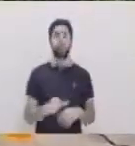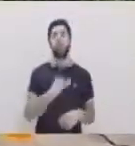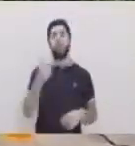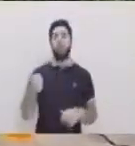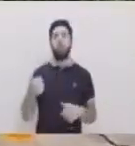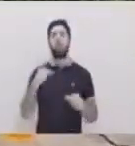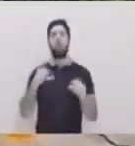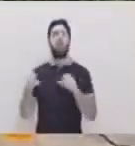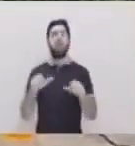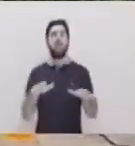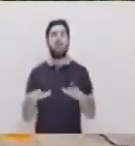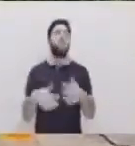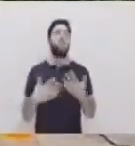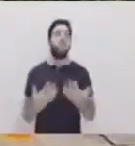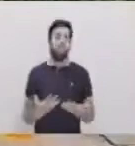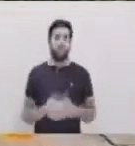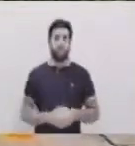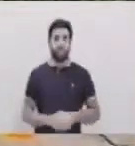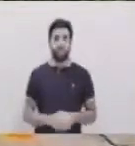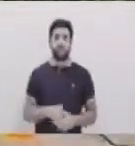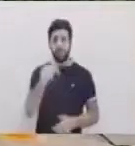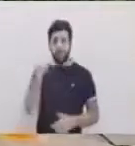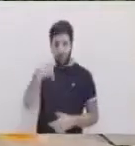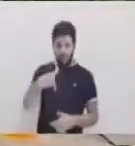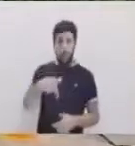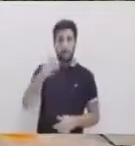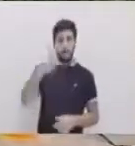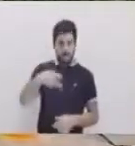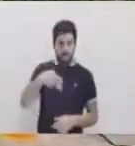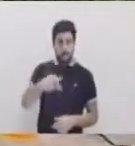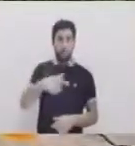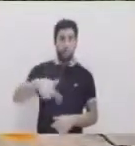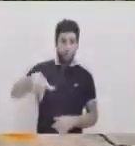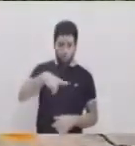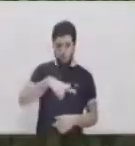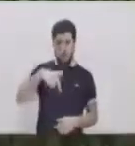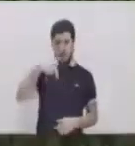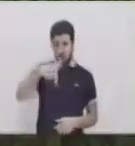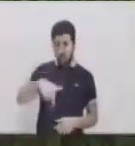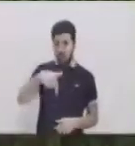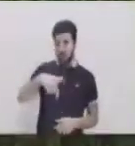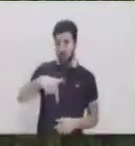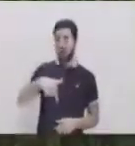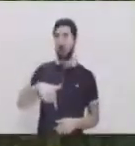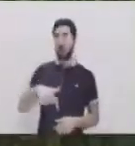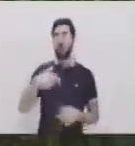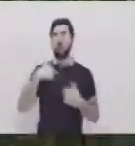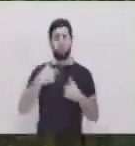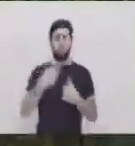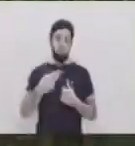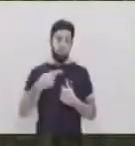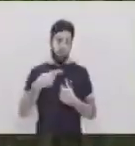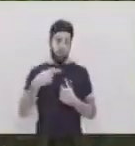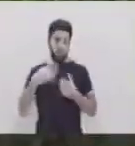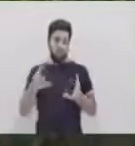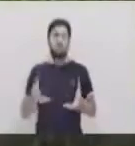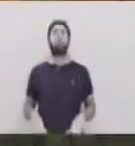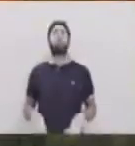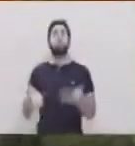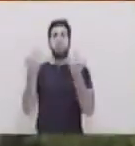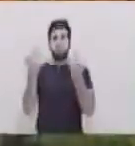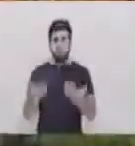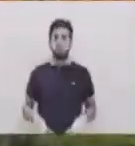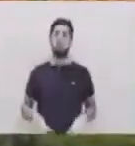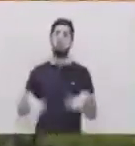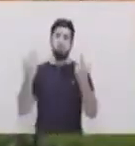otra actividad puede ser la siguiente. En el mismo lugar, como no contamos con un apoyo, solo vamos a lanzar nosotros